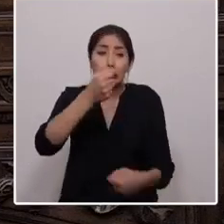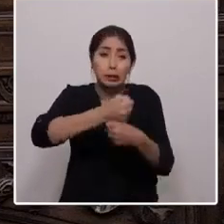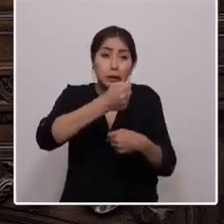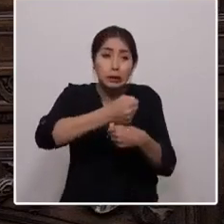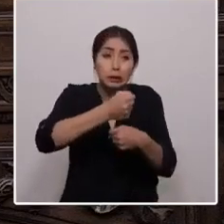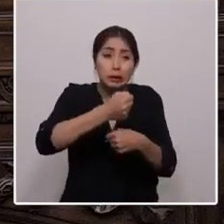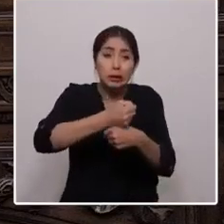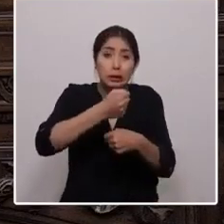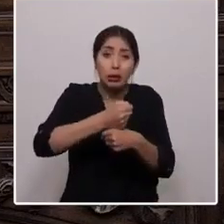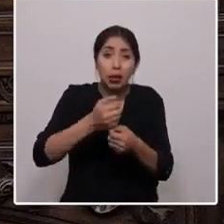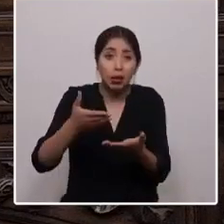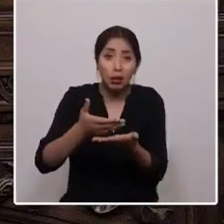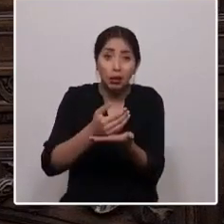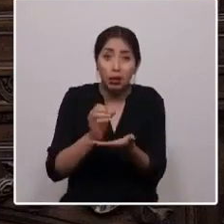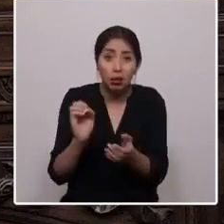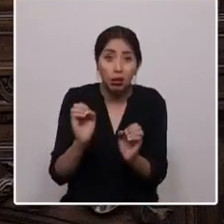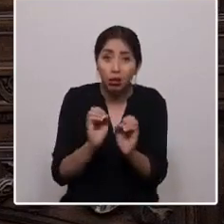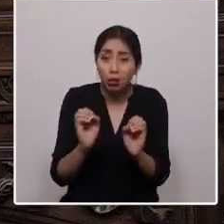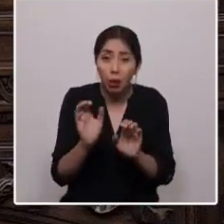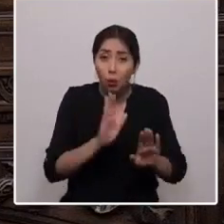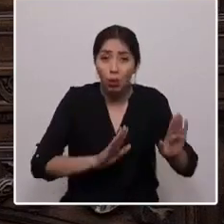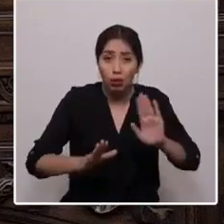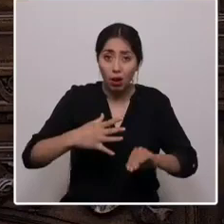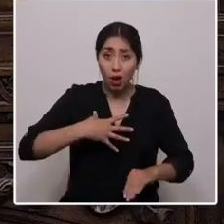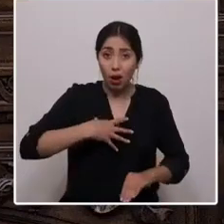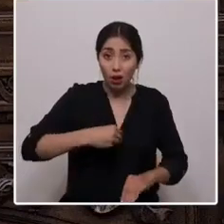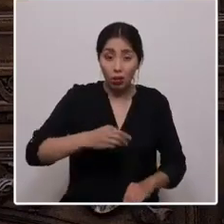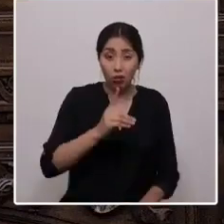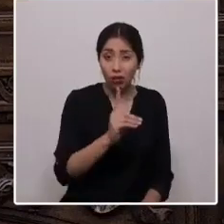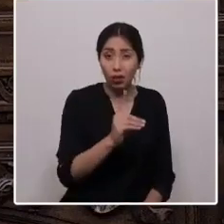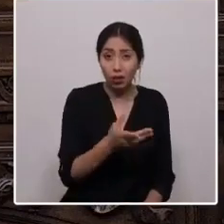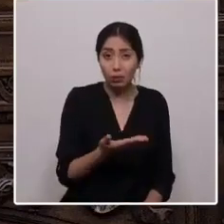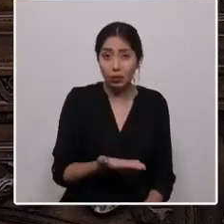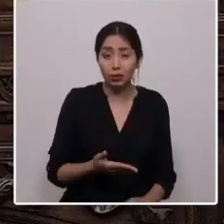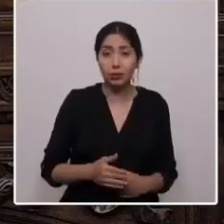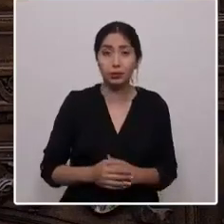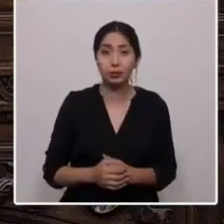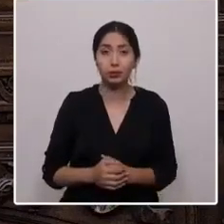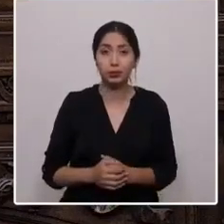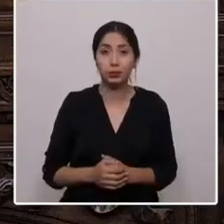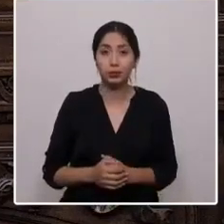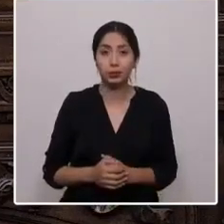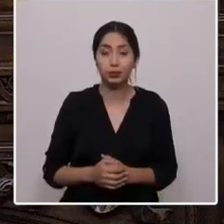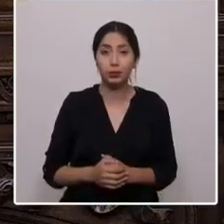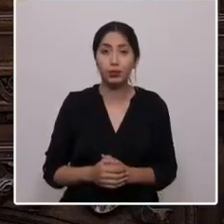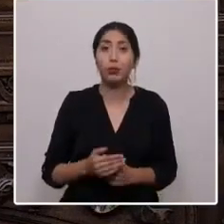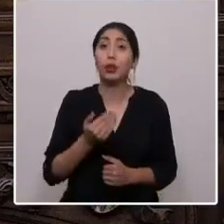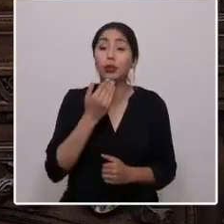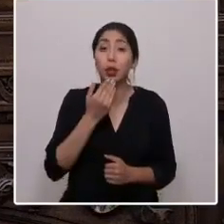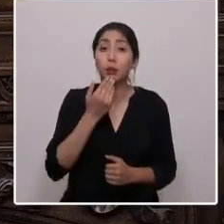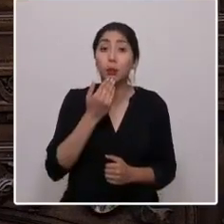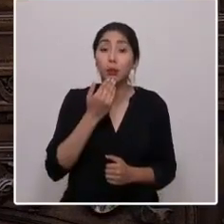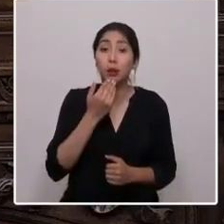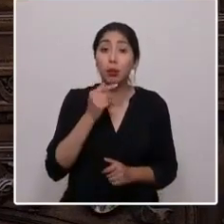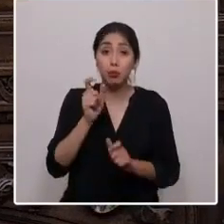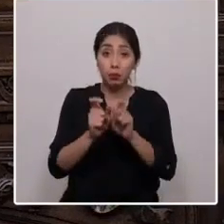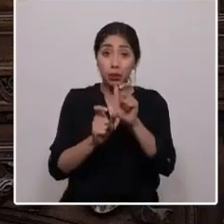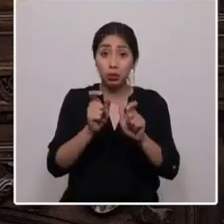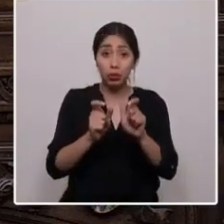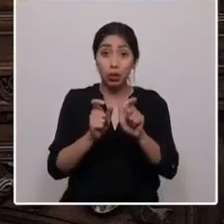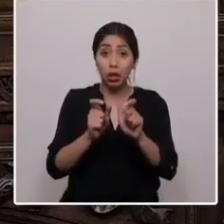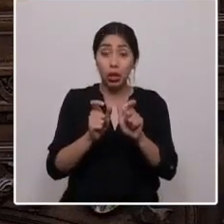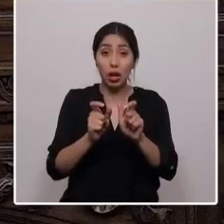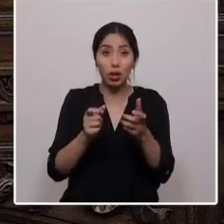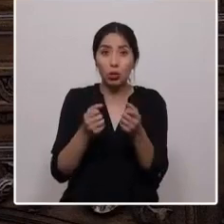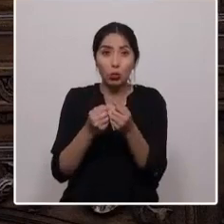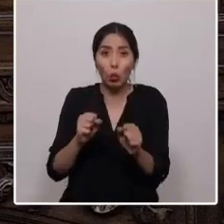ayuda alguna el cuidado de sus hijos e hijas con discapacidad tampoco se salvaron las que dejaron de ver crecer a sus hijos por tener que